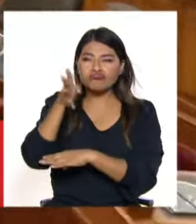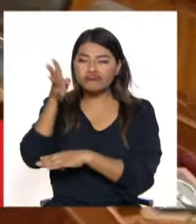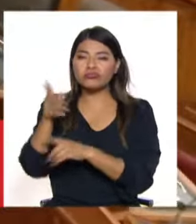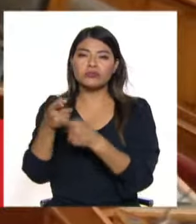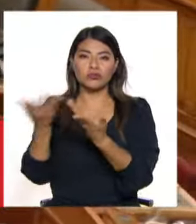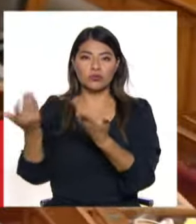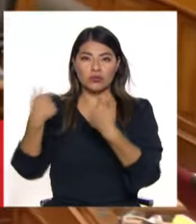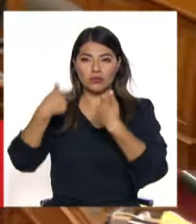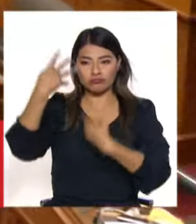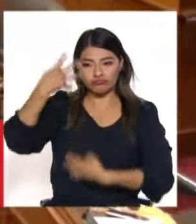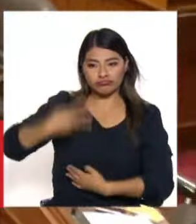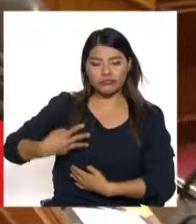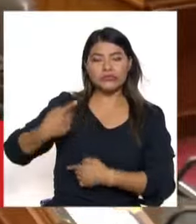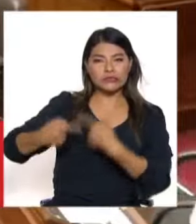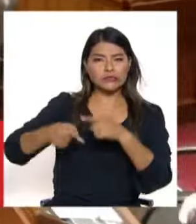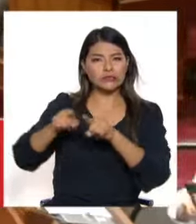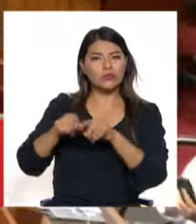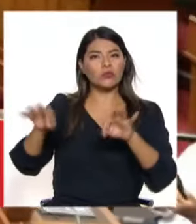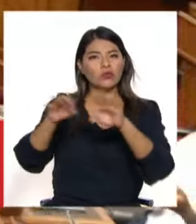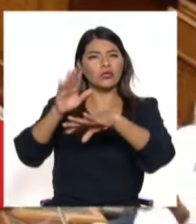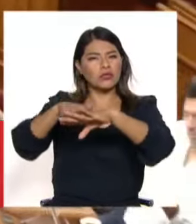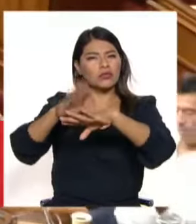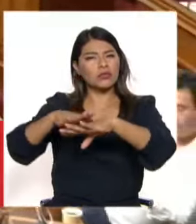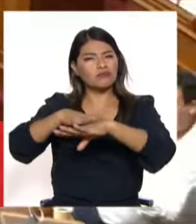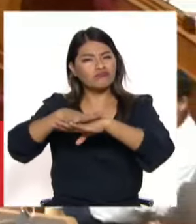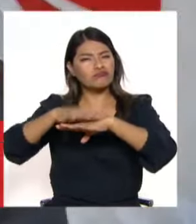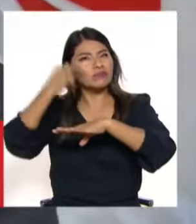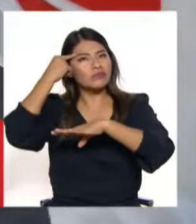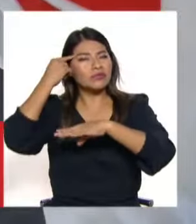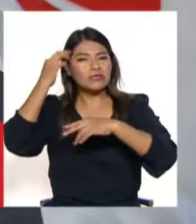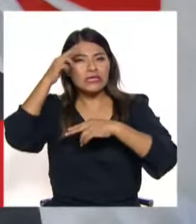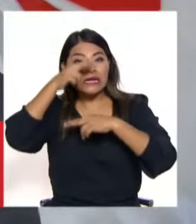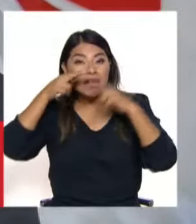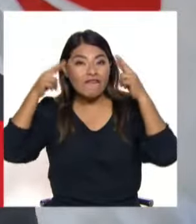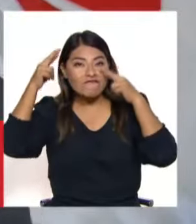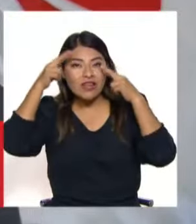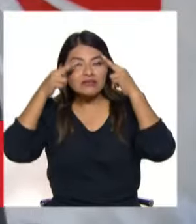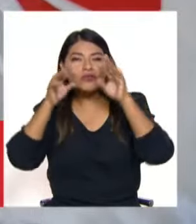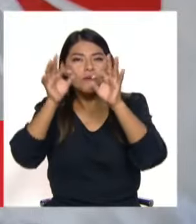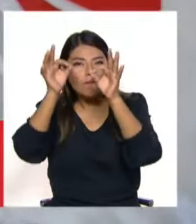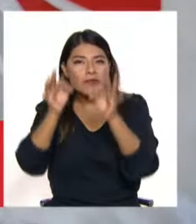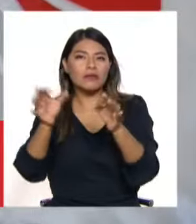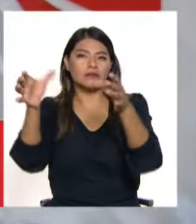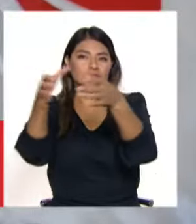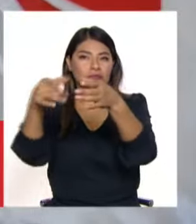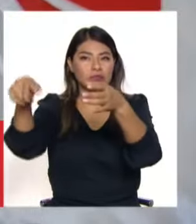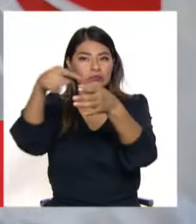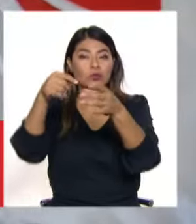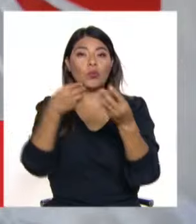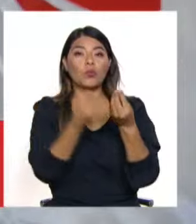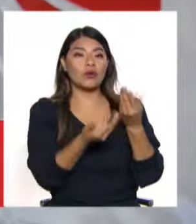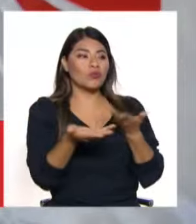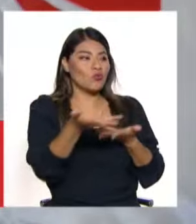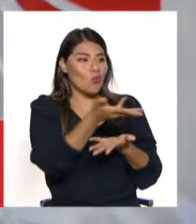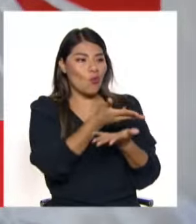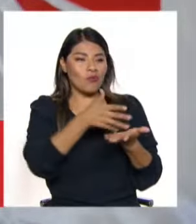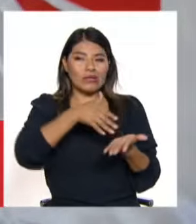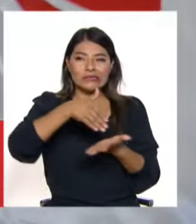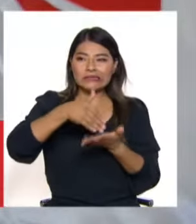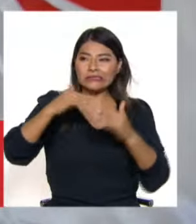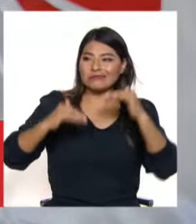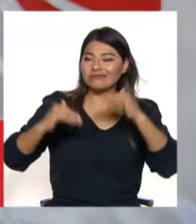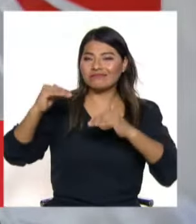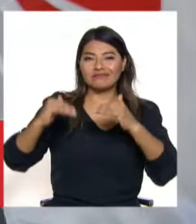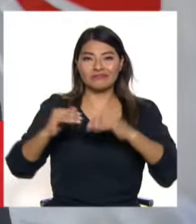sean aprobadas con mayor reflexión a fin de no generar inestabilidad. Eso tenemos que también mirar para